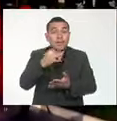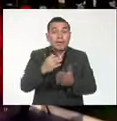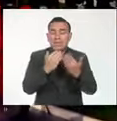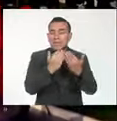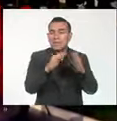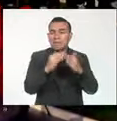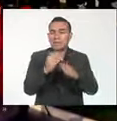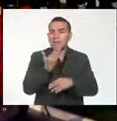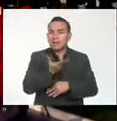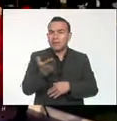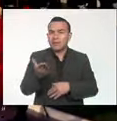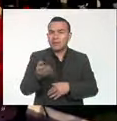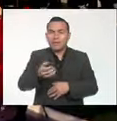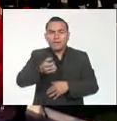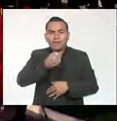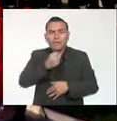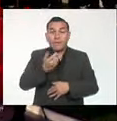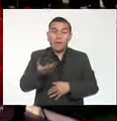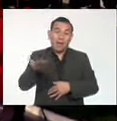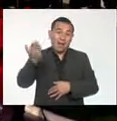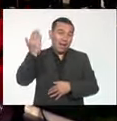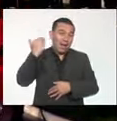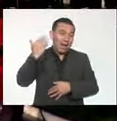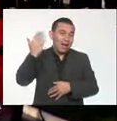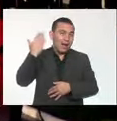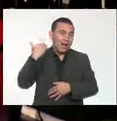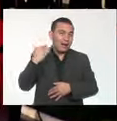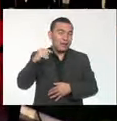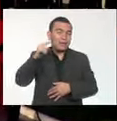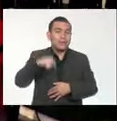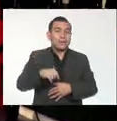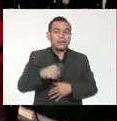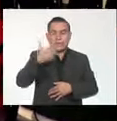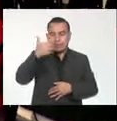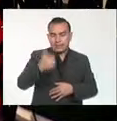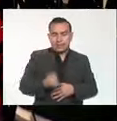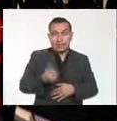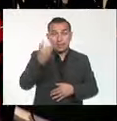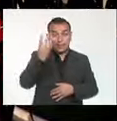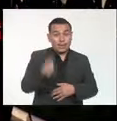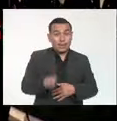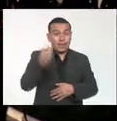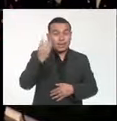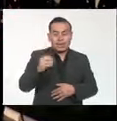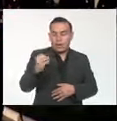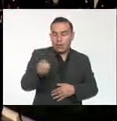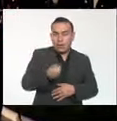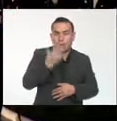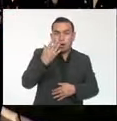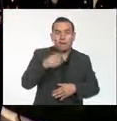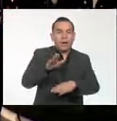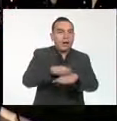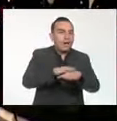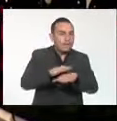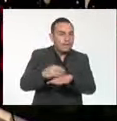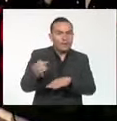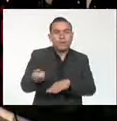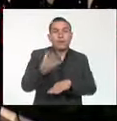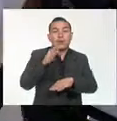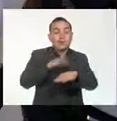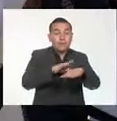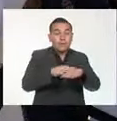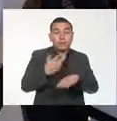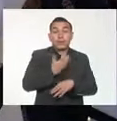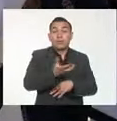acciones, noticias, que antes hubieran sido noticias por semana, ahora cada día hay una noticia nueva, cada día hay un anuncio nuevo, cada día hay una